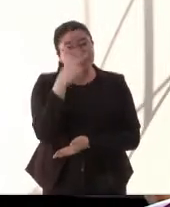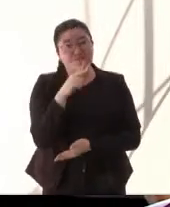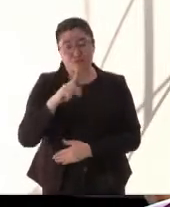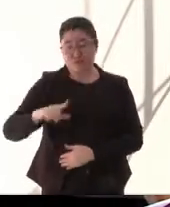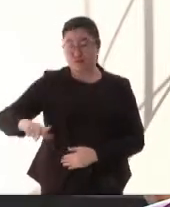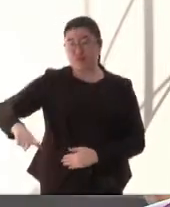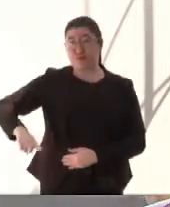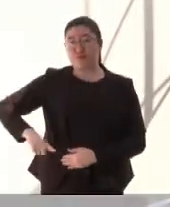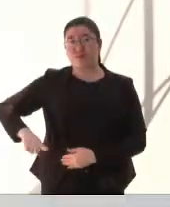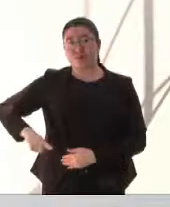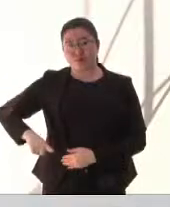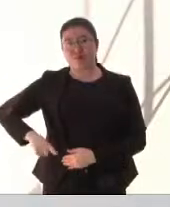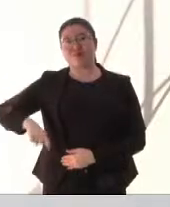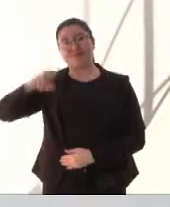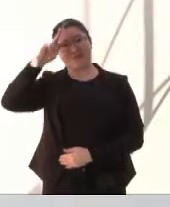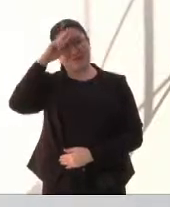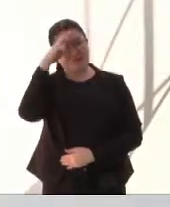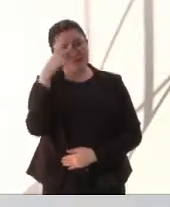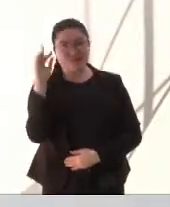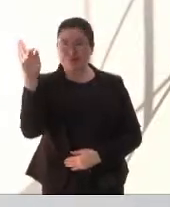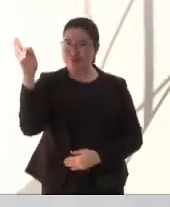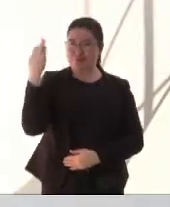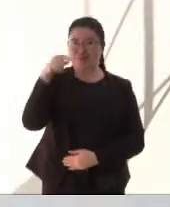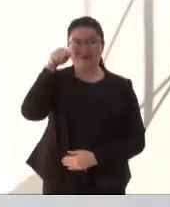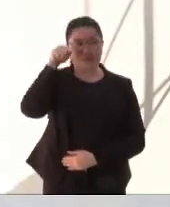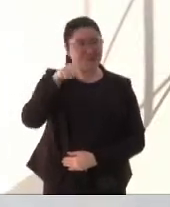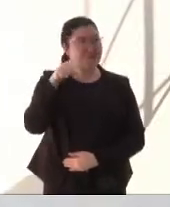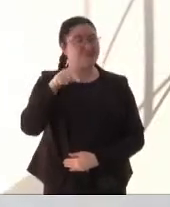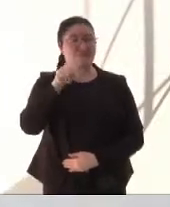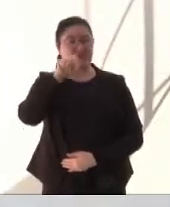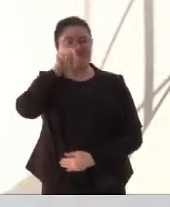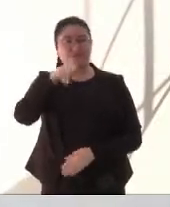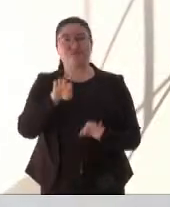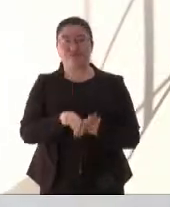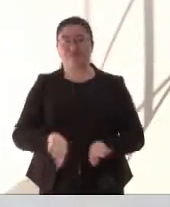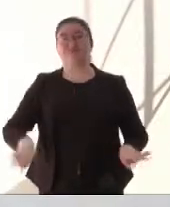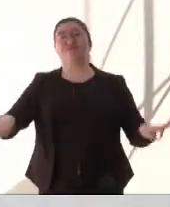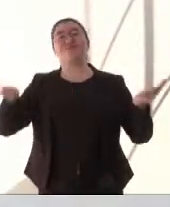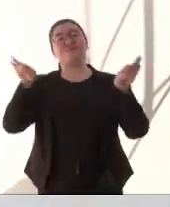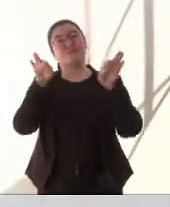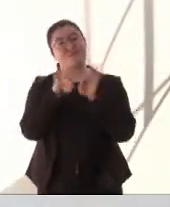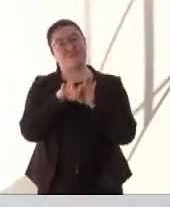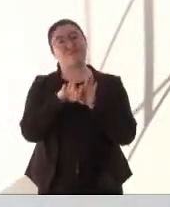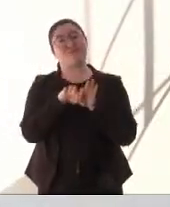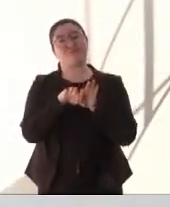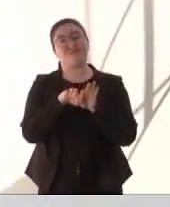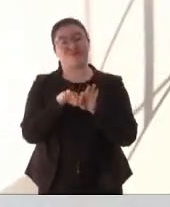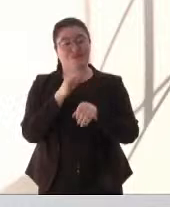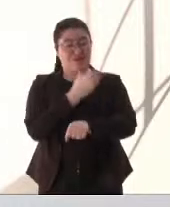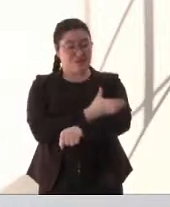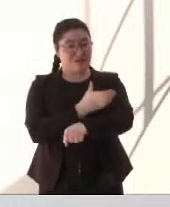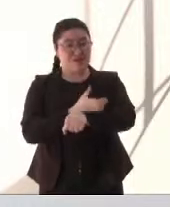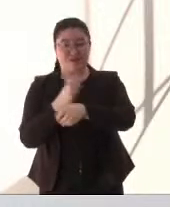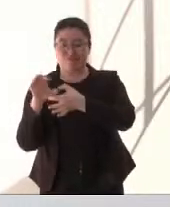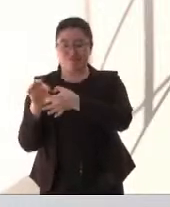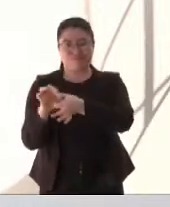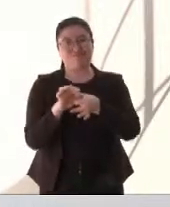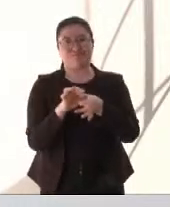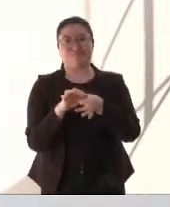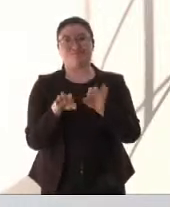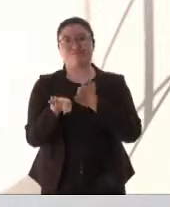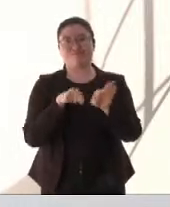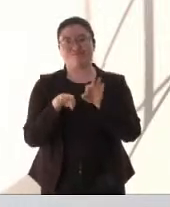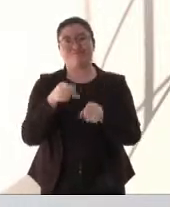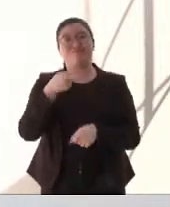el gobierno de México, el gobierno federal, por eso es tan importante esta coordinación, pero también es el